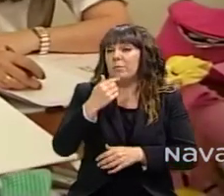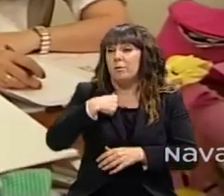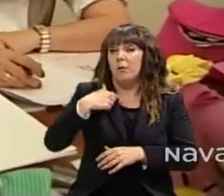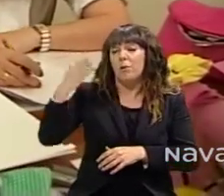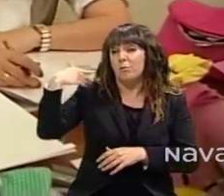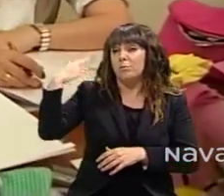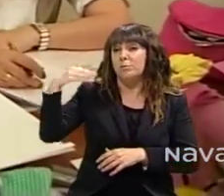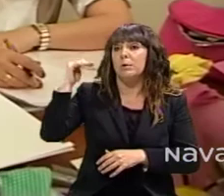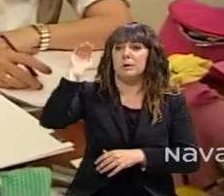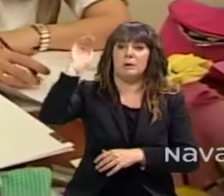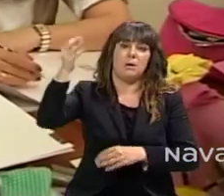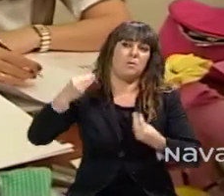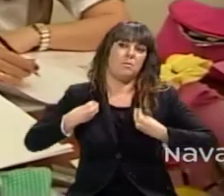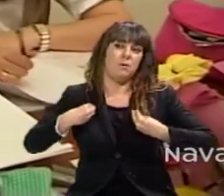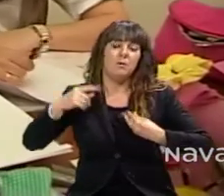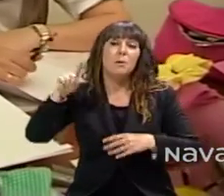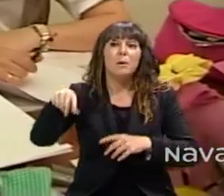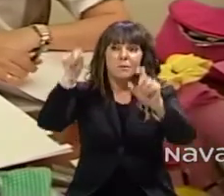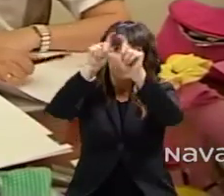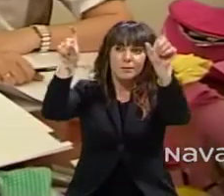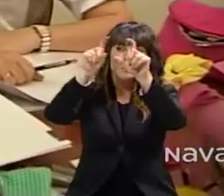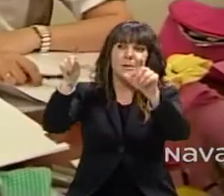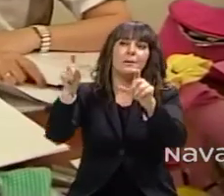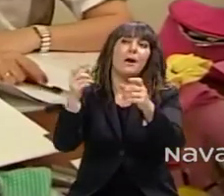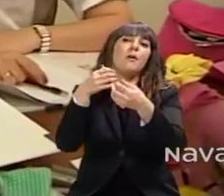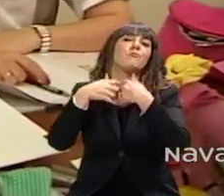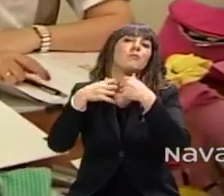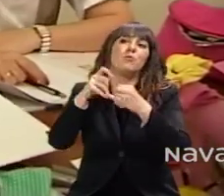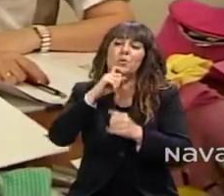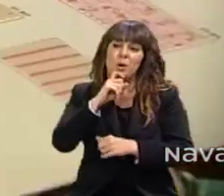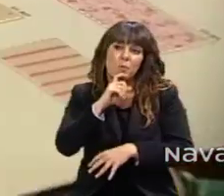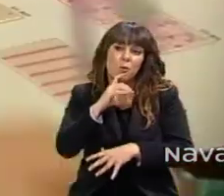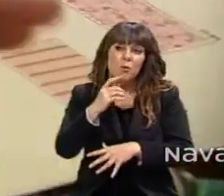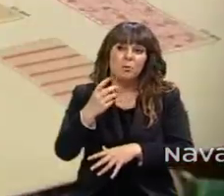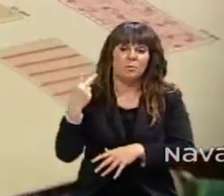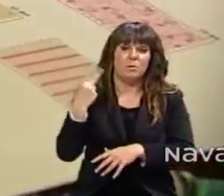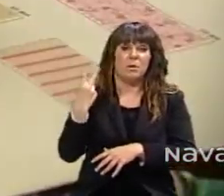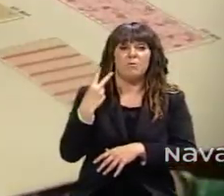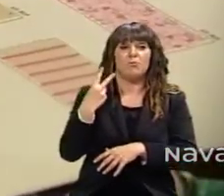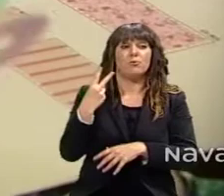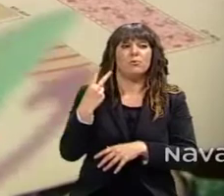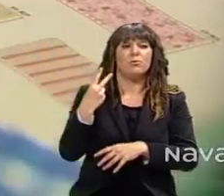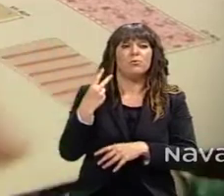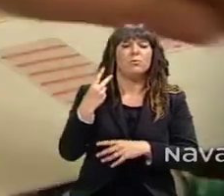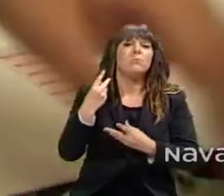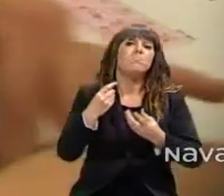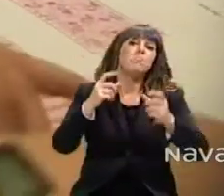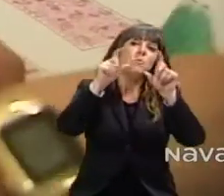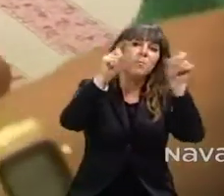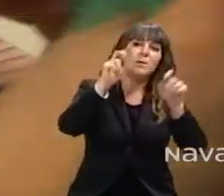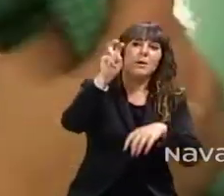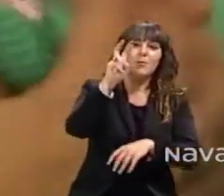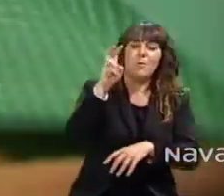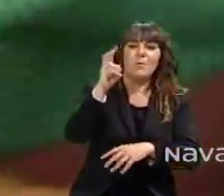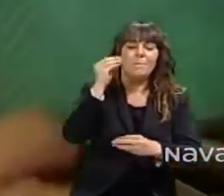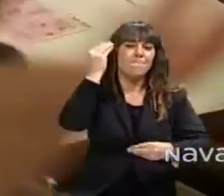mueve todo el mundo de las empresas y todos estos temas y bueno cuando surgió la idea de empezar con algo nuevo pues viendo un